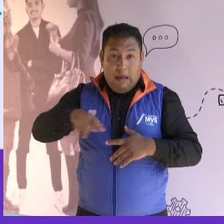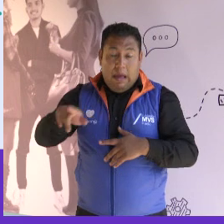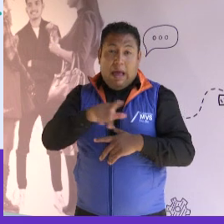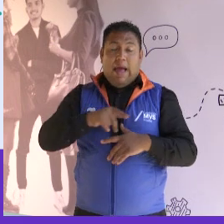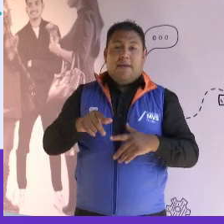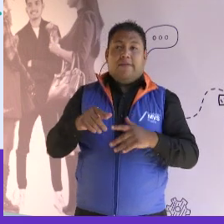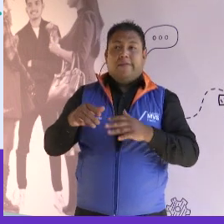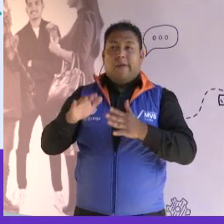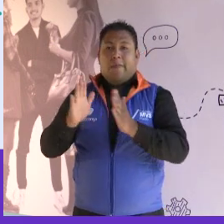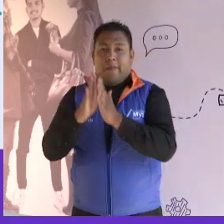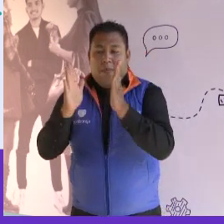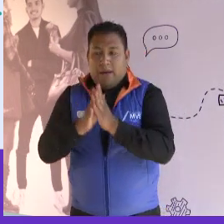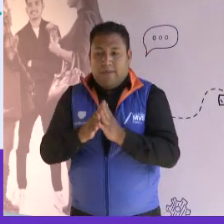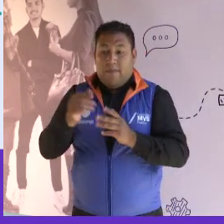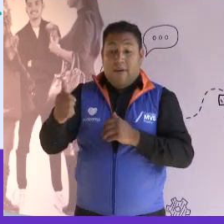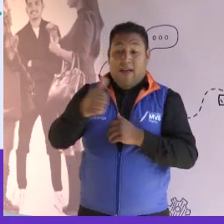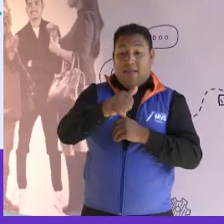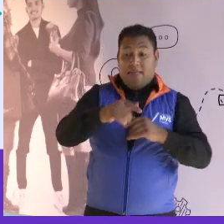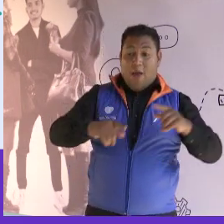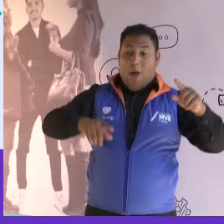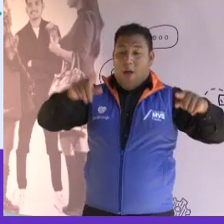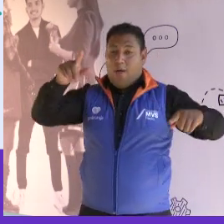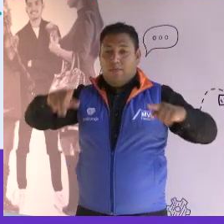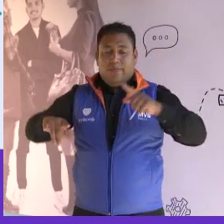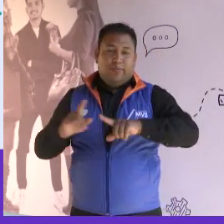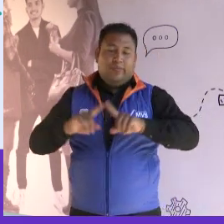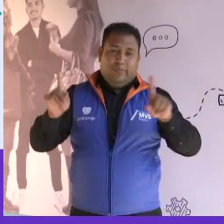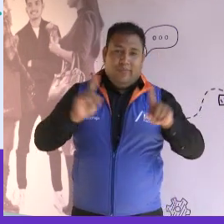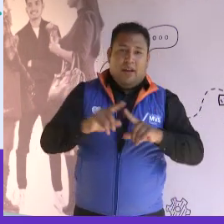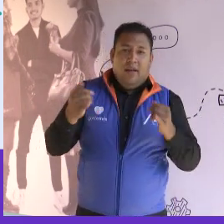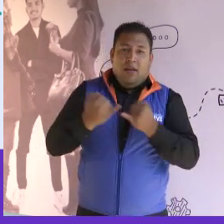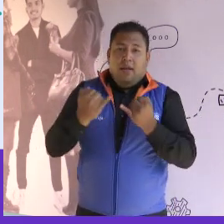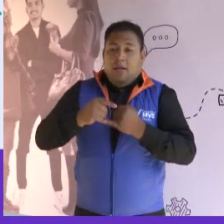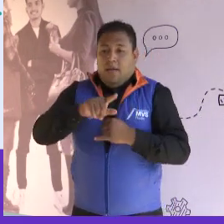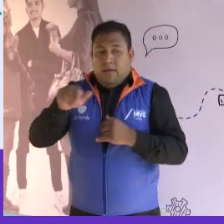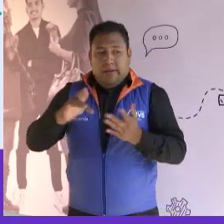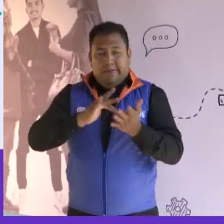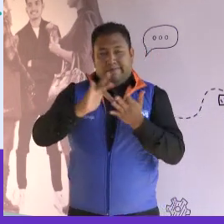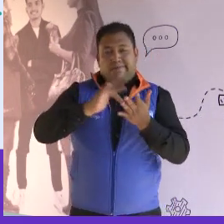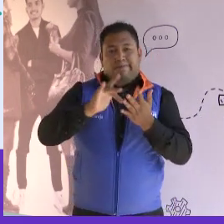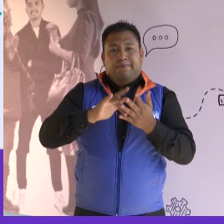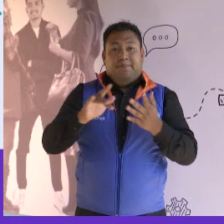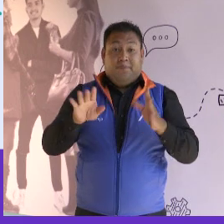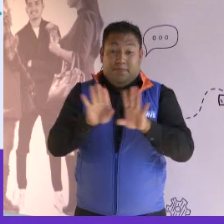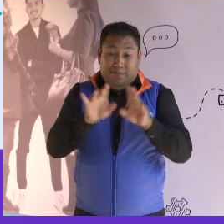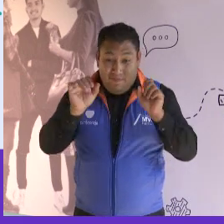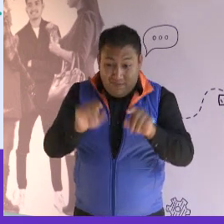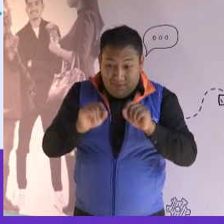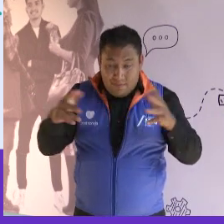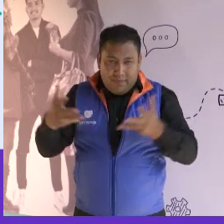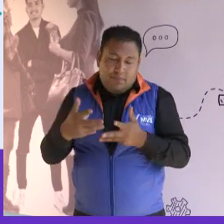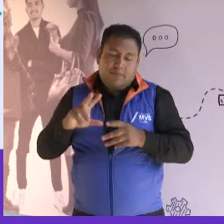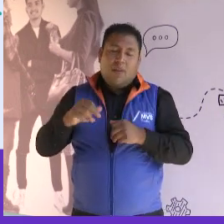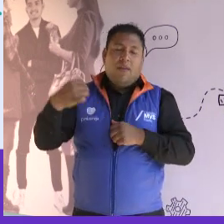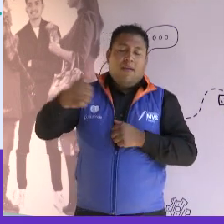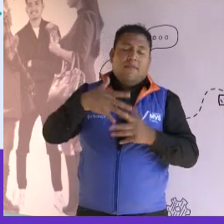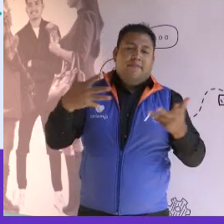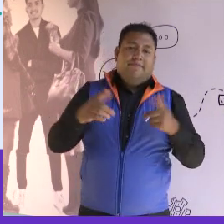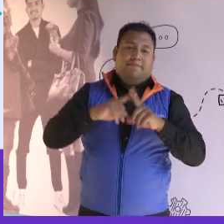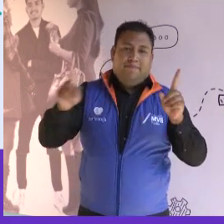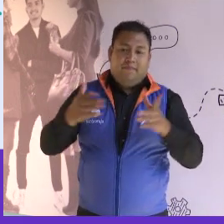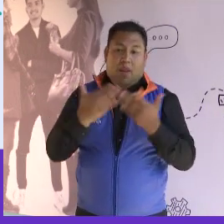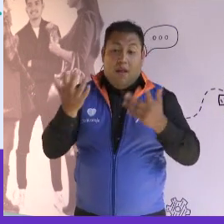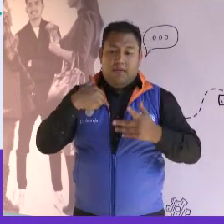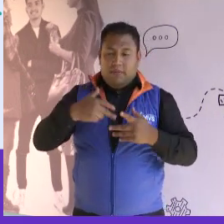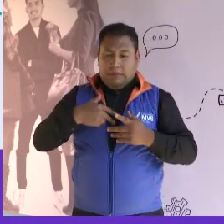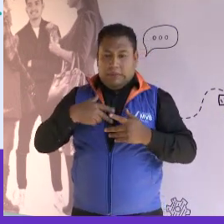es diferente, ¿no? Y contribuyen de maneras diferentes. Y como equipo operativo que coordinamos